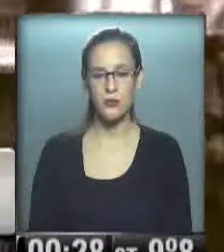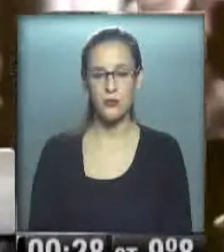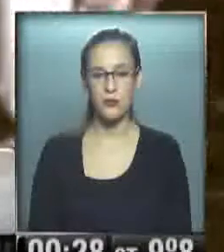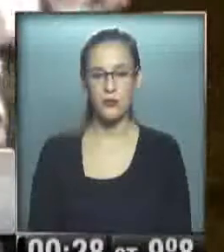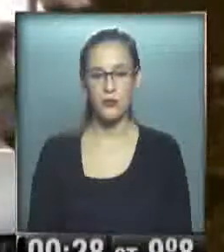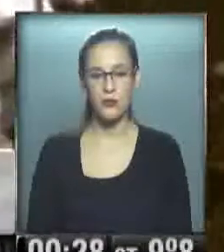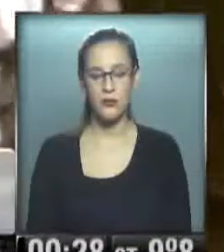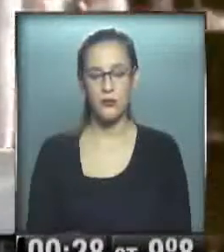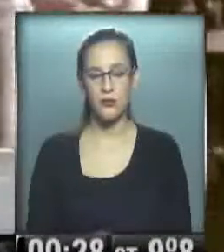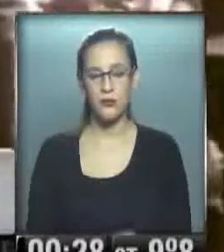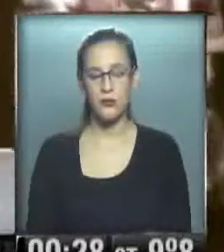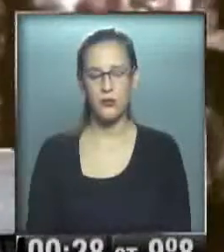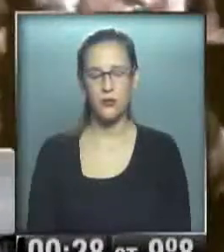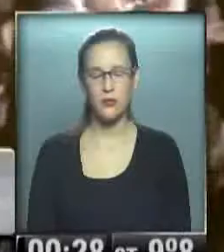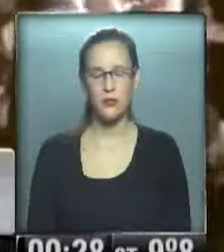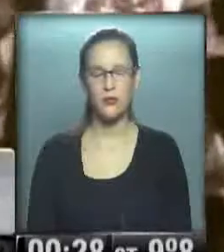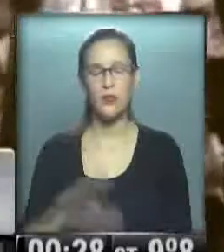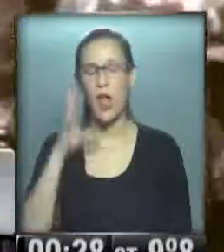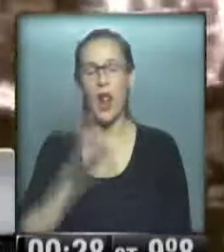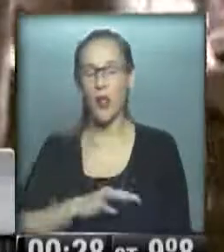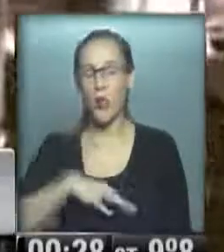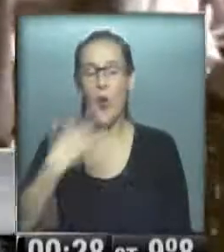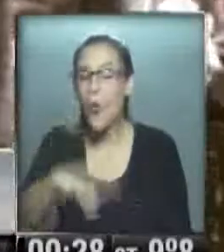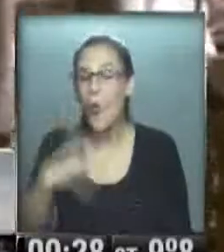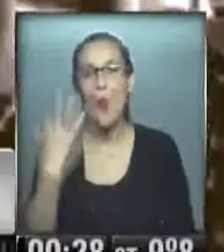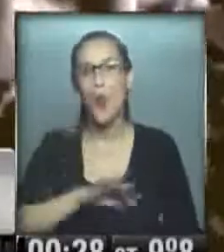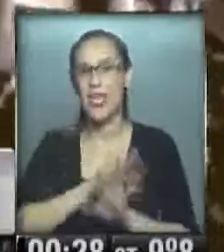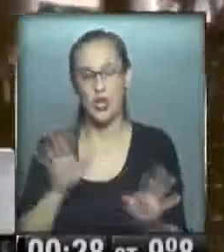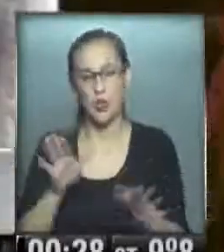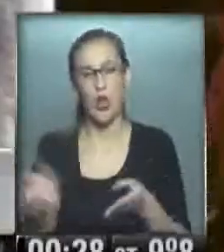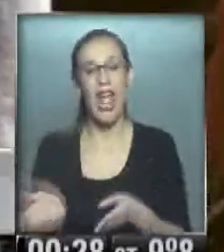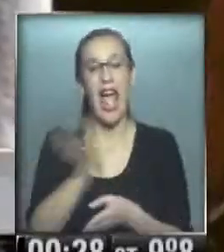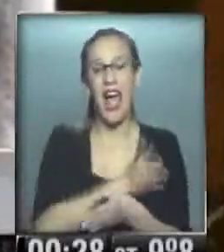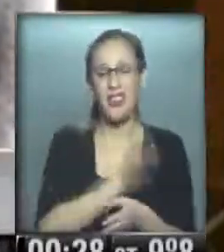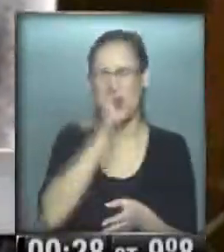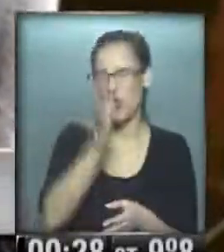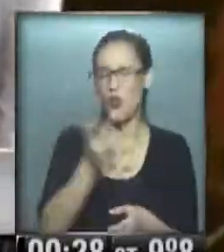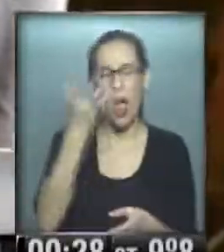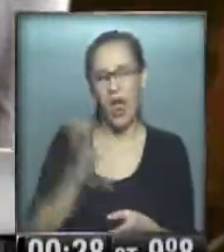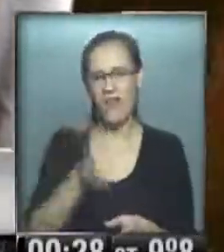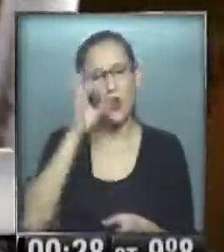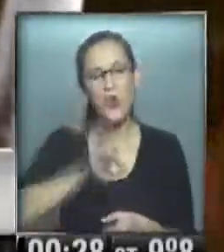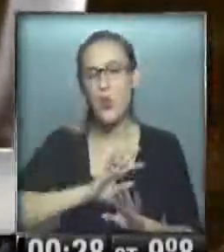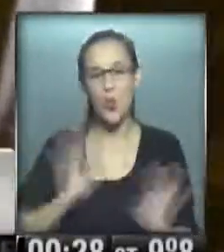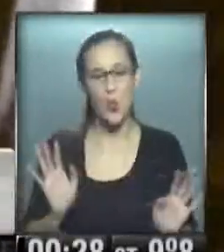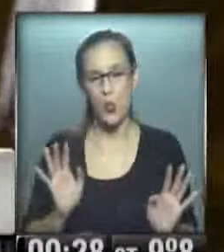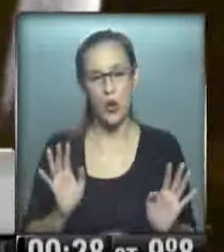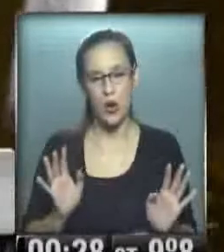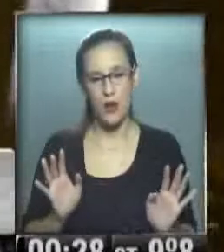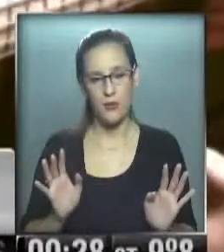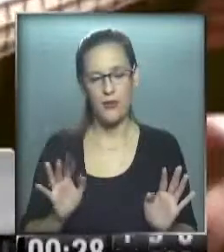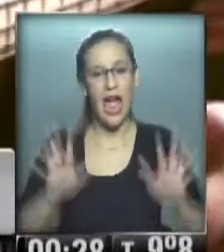fue algo fuera de lo común para nosotros porque antes que eso no habíamos grabado nunca en vivo ningún estudio de esa índole fue